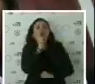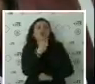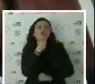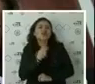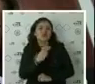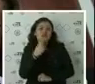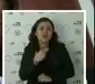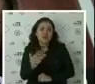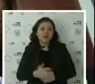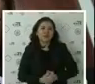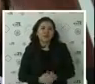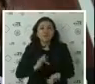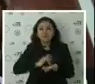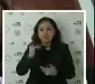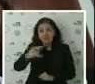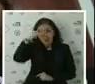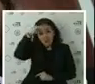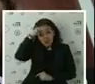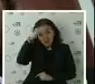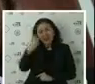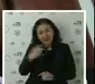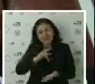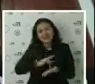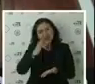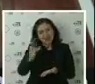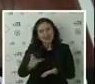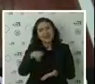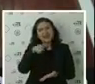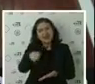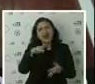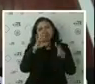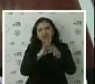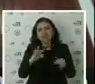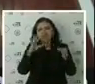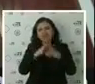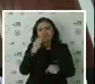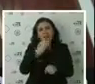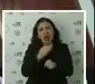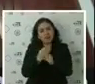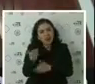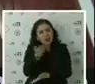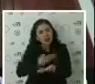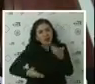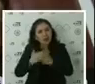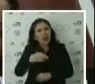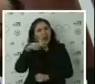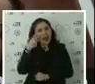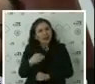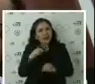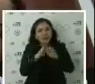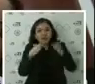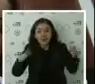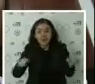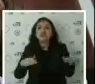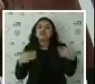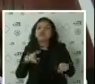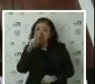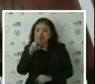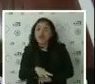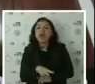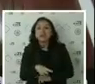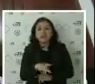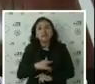Yael, muchas gracias por tus reflexiones y muchas gracias por compartirnos esta frase que la